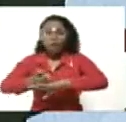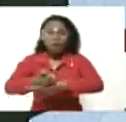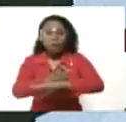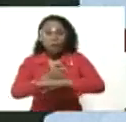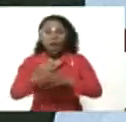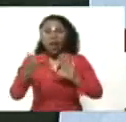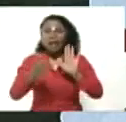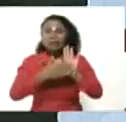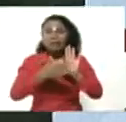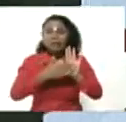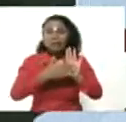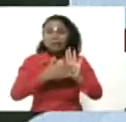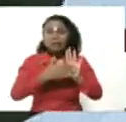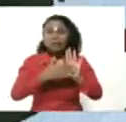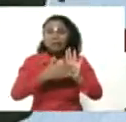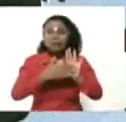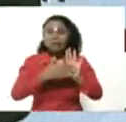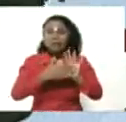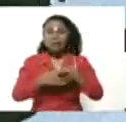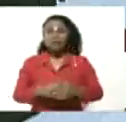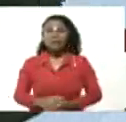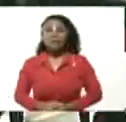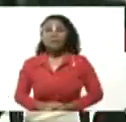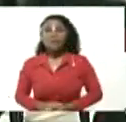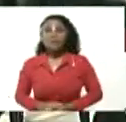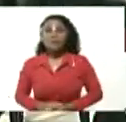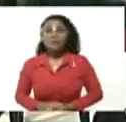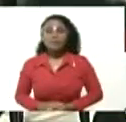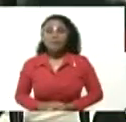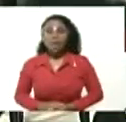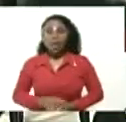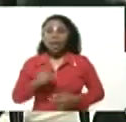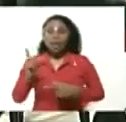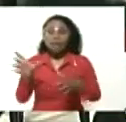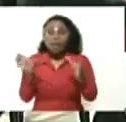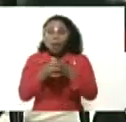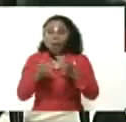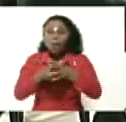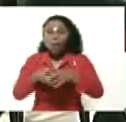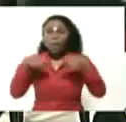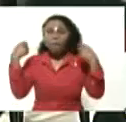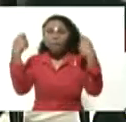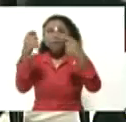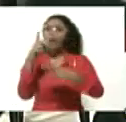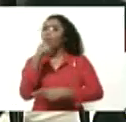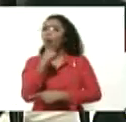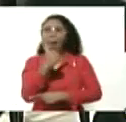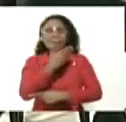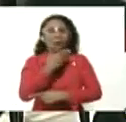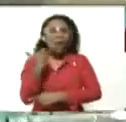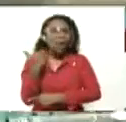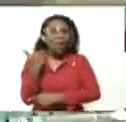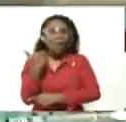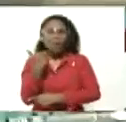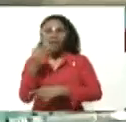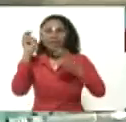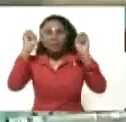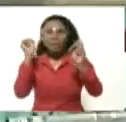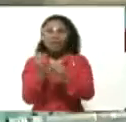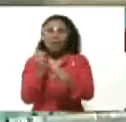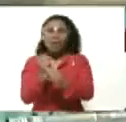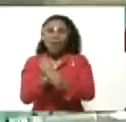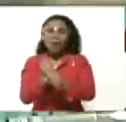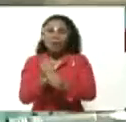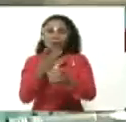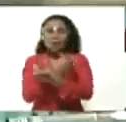de las urnas. Creo que este Partido Popular, que no tiene el mejor currículum democrático, que fue fundado por un ministro